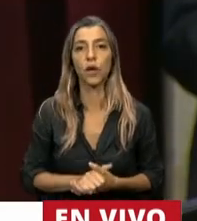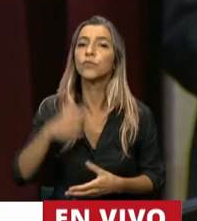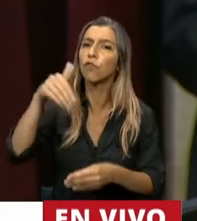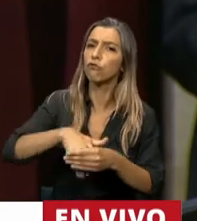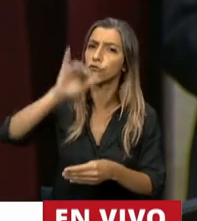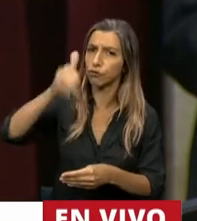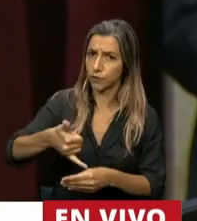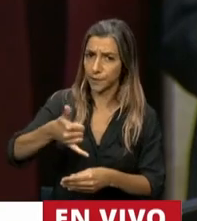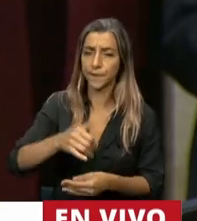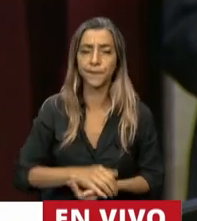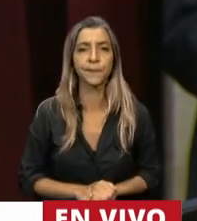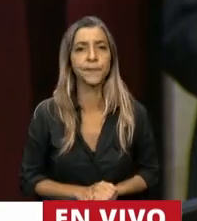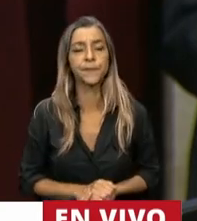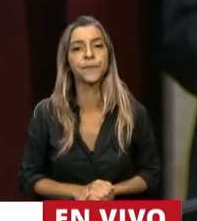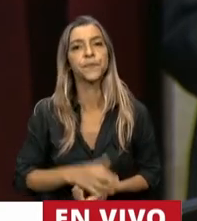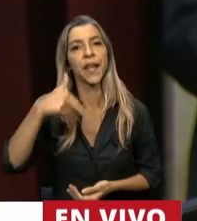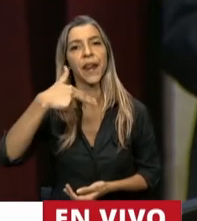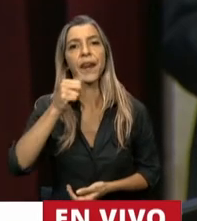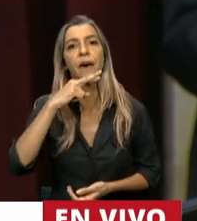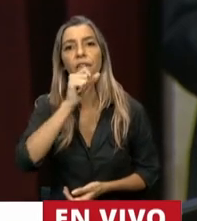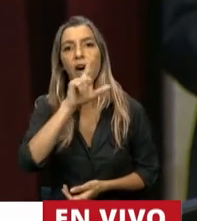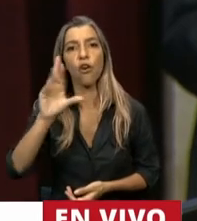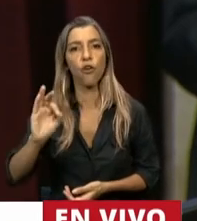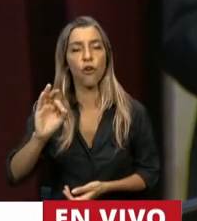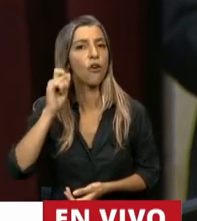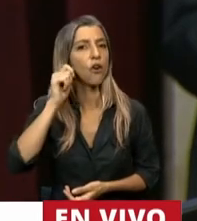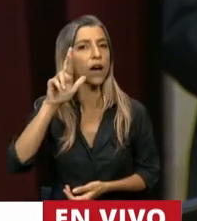Afirmativo, presidente. Navarro Graciela.